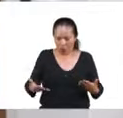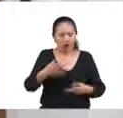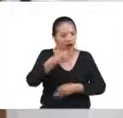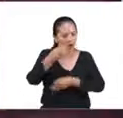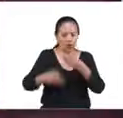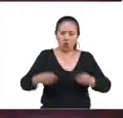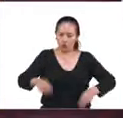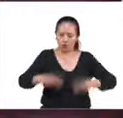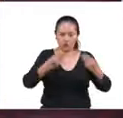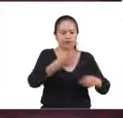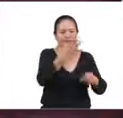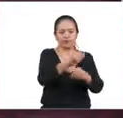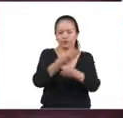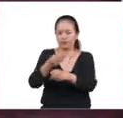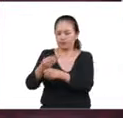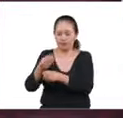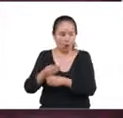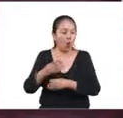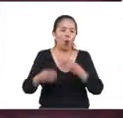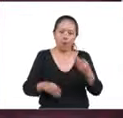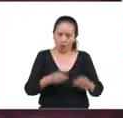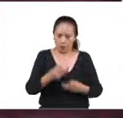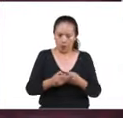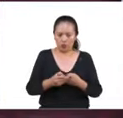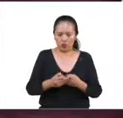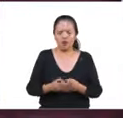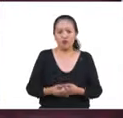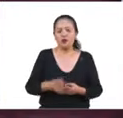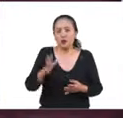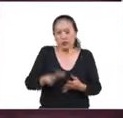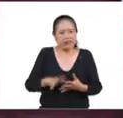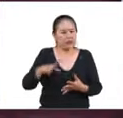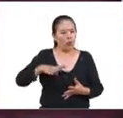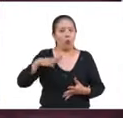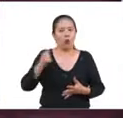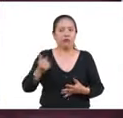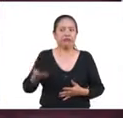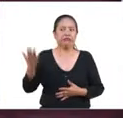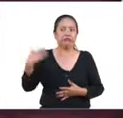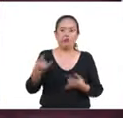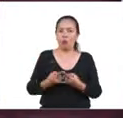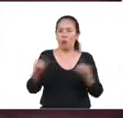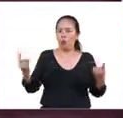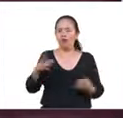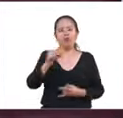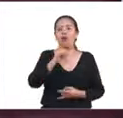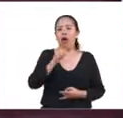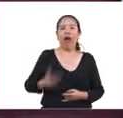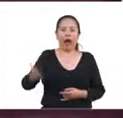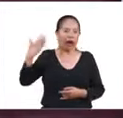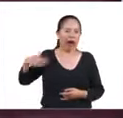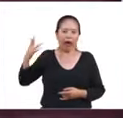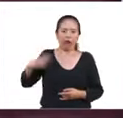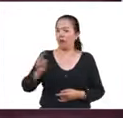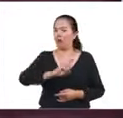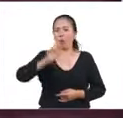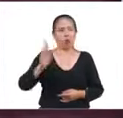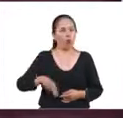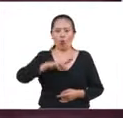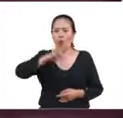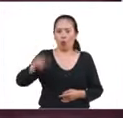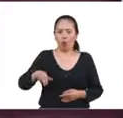y de esta manera pues hacemos un esfuerzo histórico, diría yo, nunca antes realizado, de